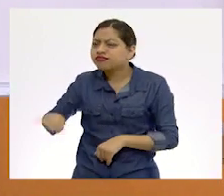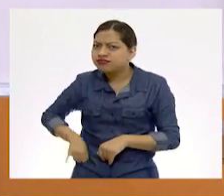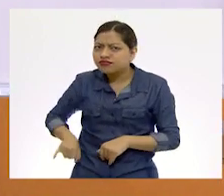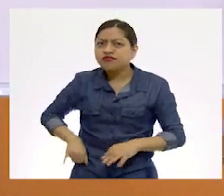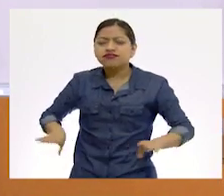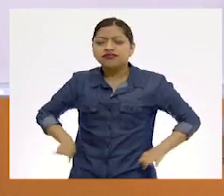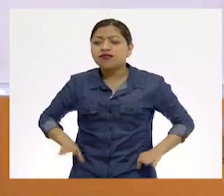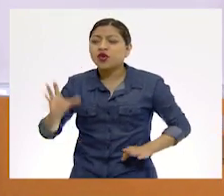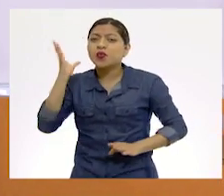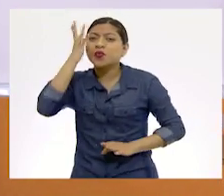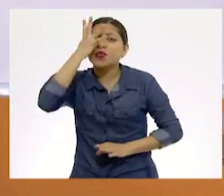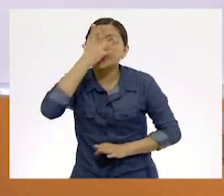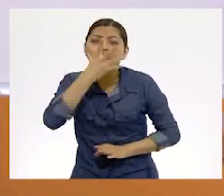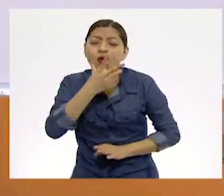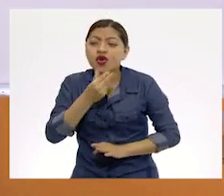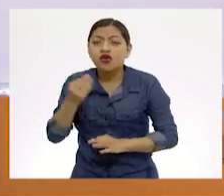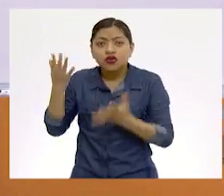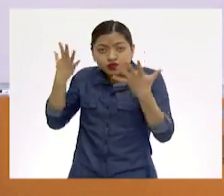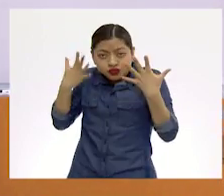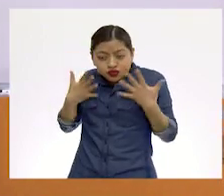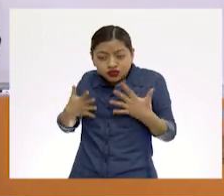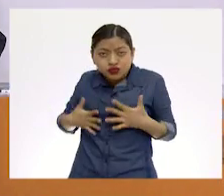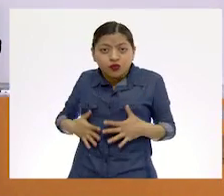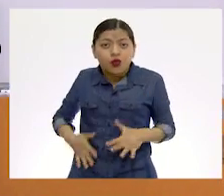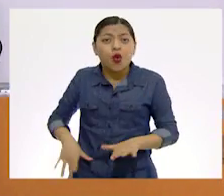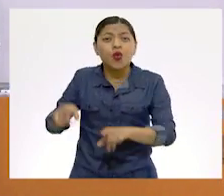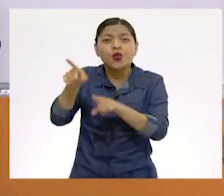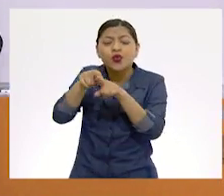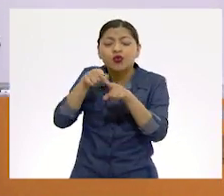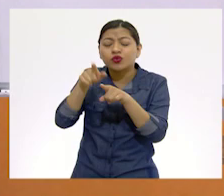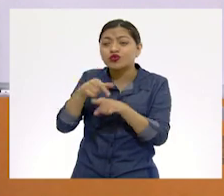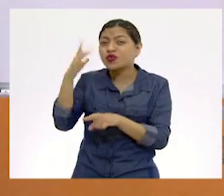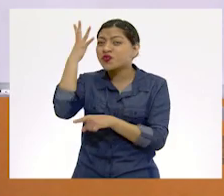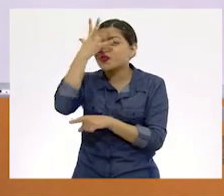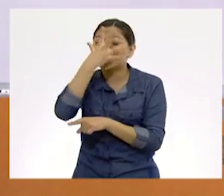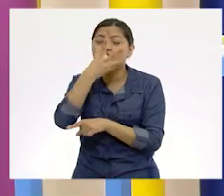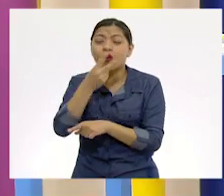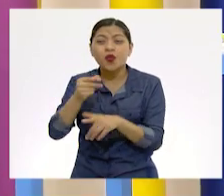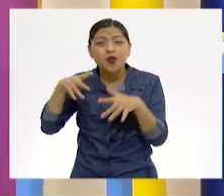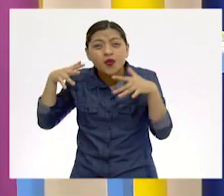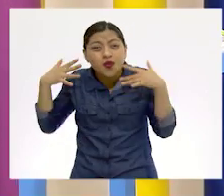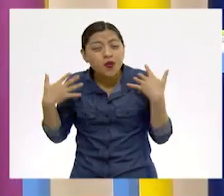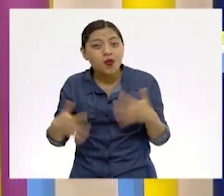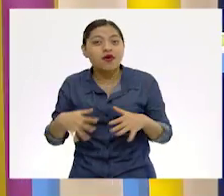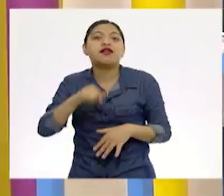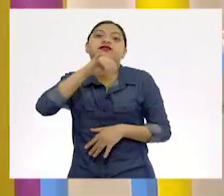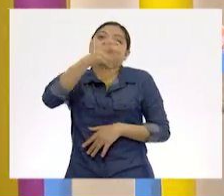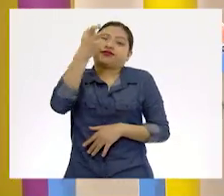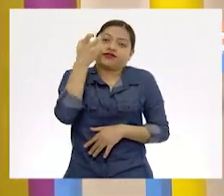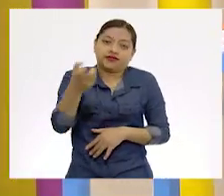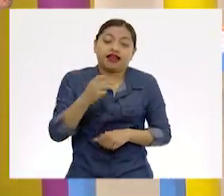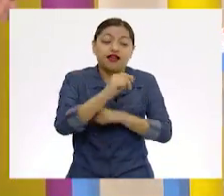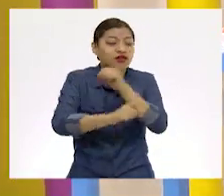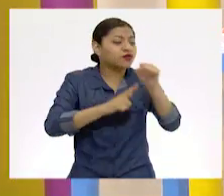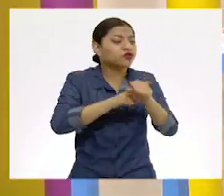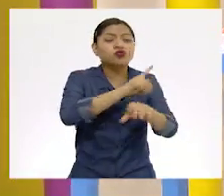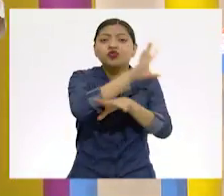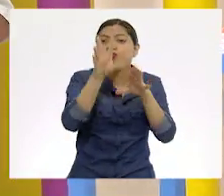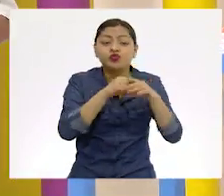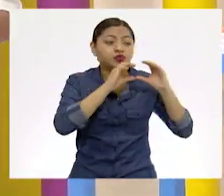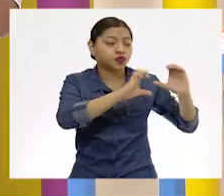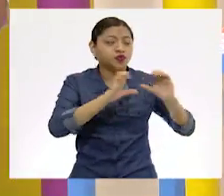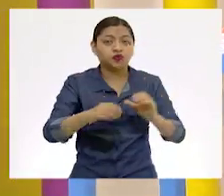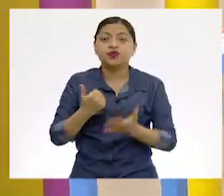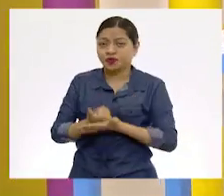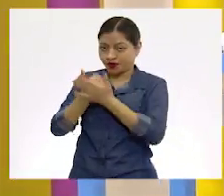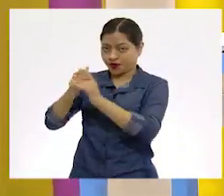muy hermosos porque la gama de colores que tienen pueden ser sorprendentes. Así es, tenemos que cuidar a todos los animales. Ayúdame a